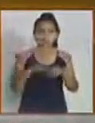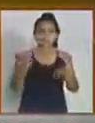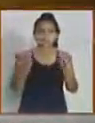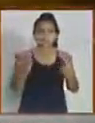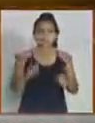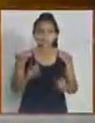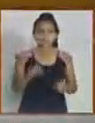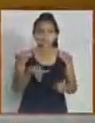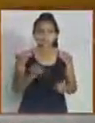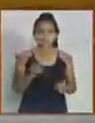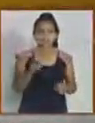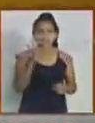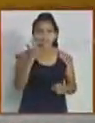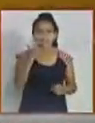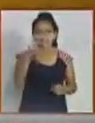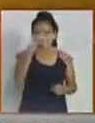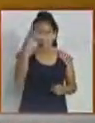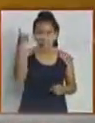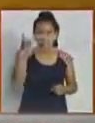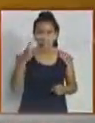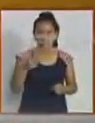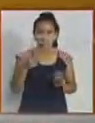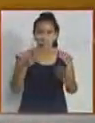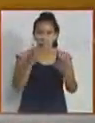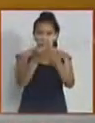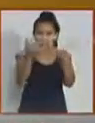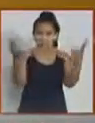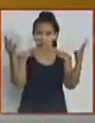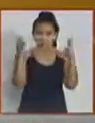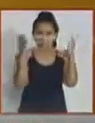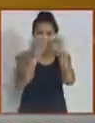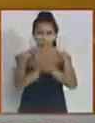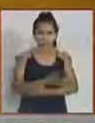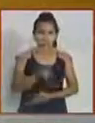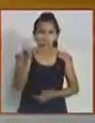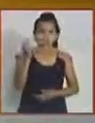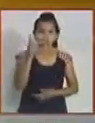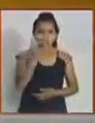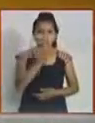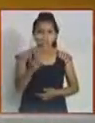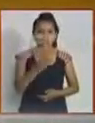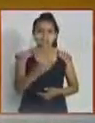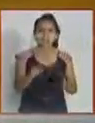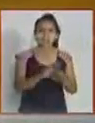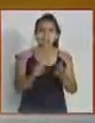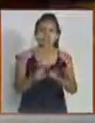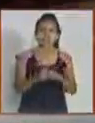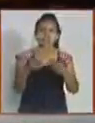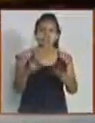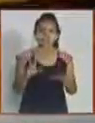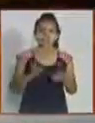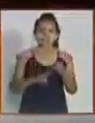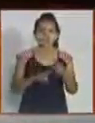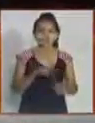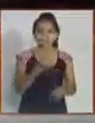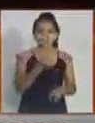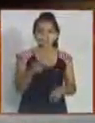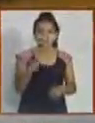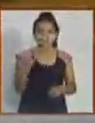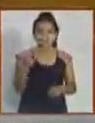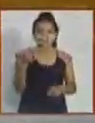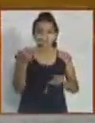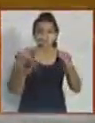Toyota Caldina Ploma con vidrios polarizados, según los testigos, quienes también lograron identificar la placa de este tercer